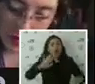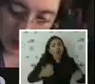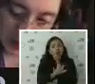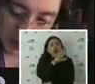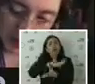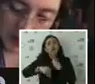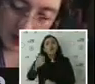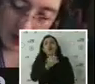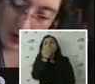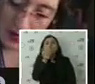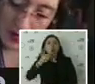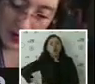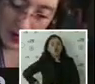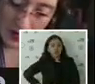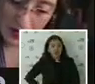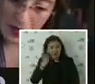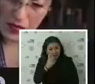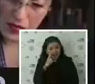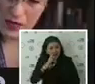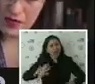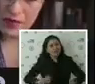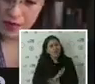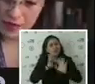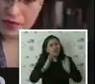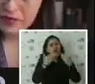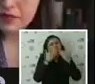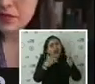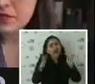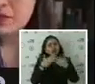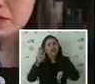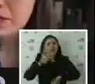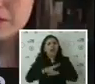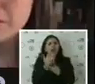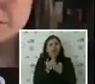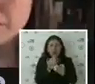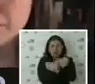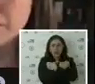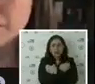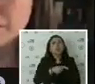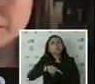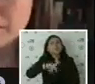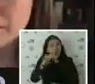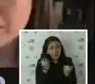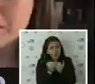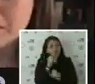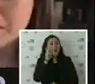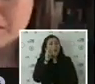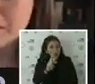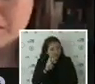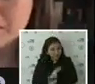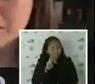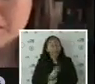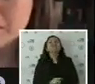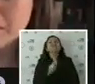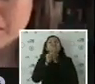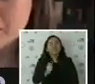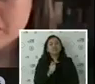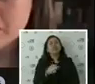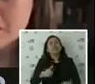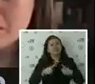se ha visualizado el cambio en cuanto a la apertura de la educación, pero sin dejar a un lado